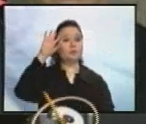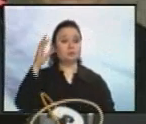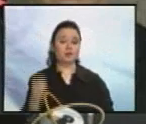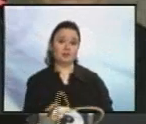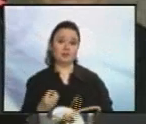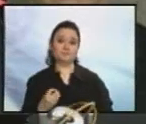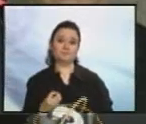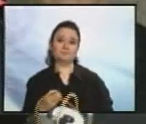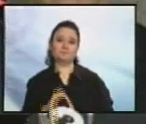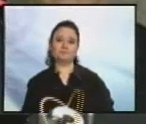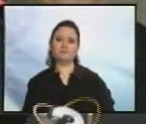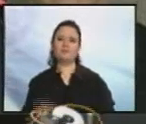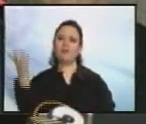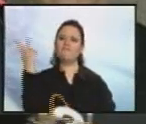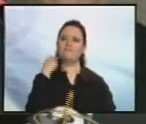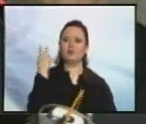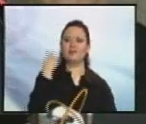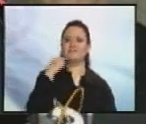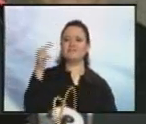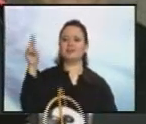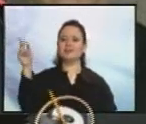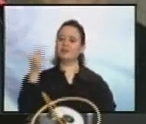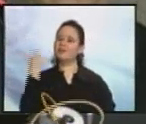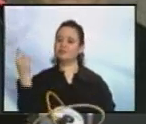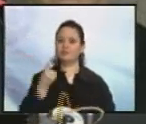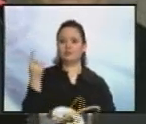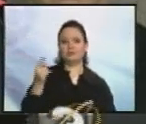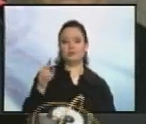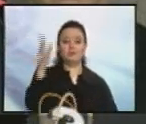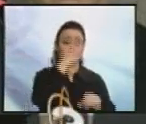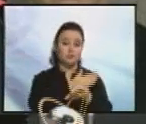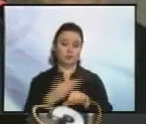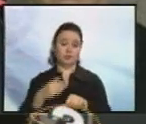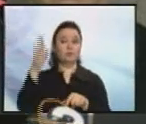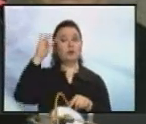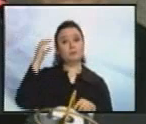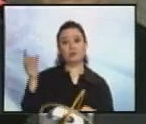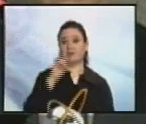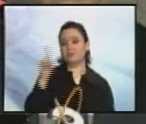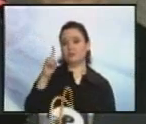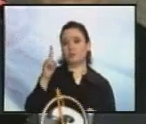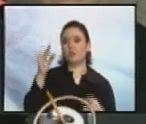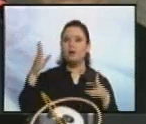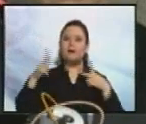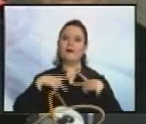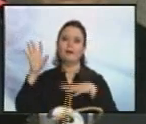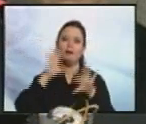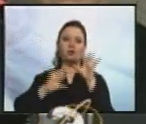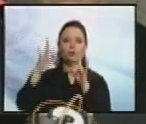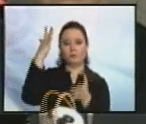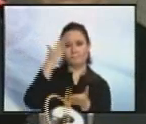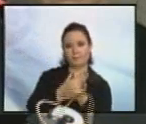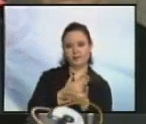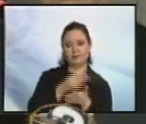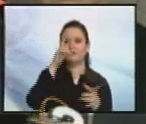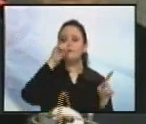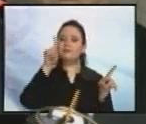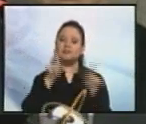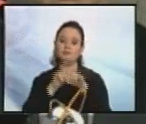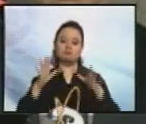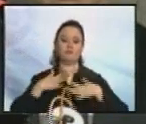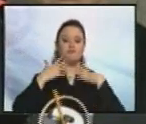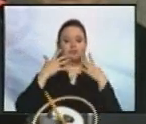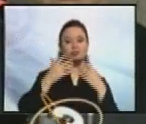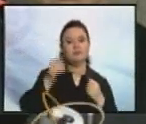recrea en su misma impunidad y se fortalece en la medida en que los